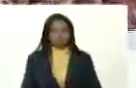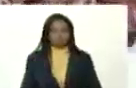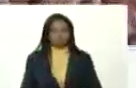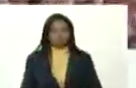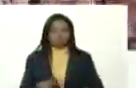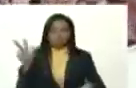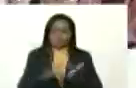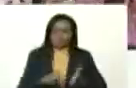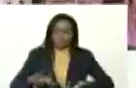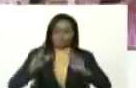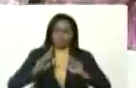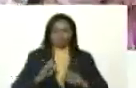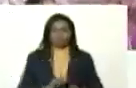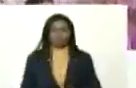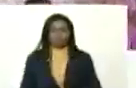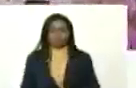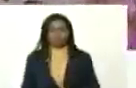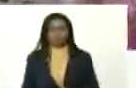¡Cúmplase!